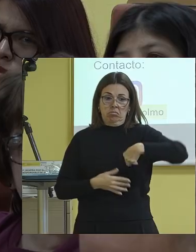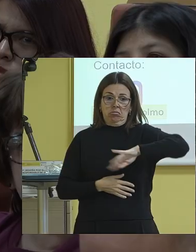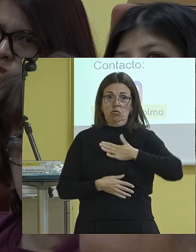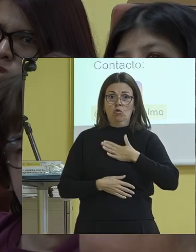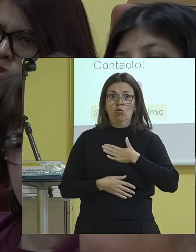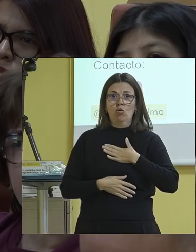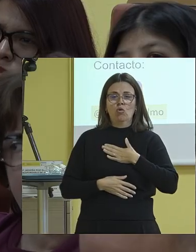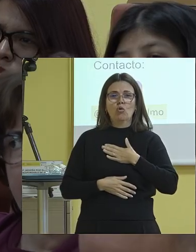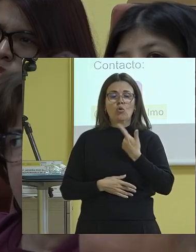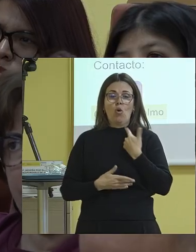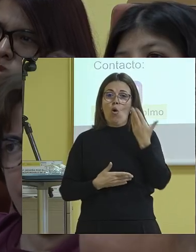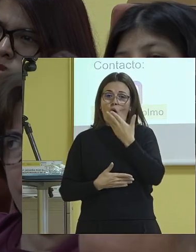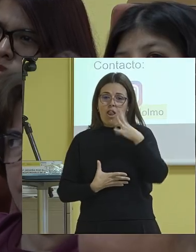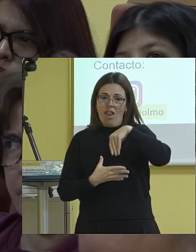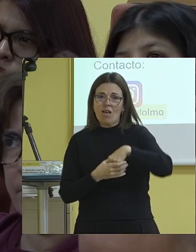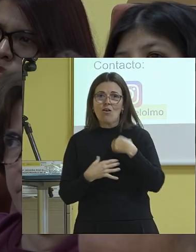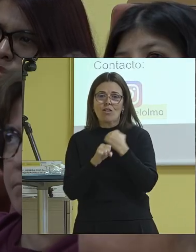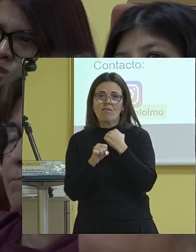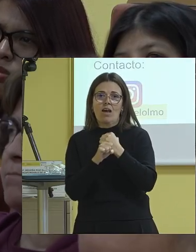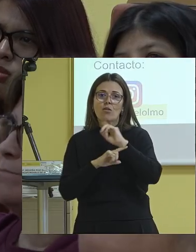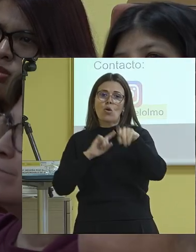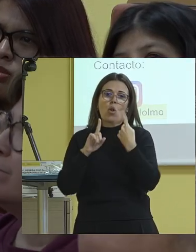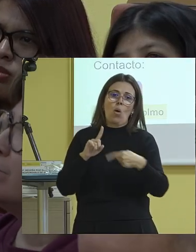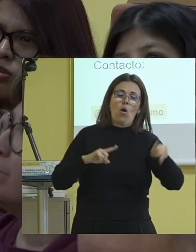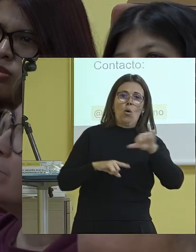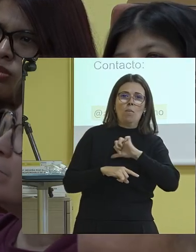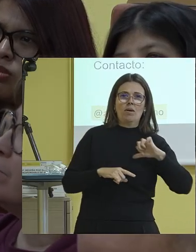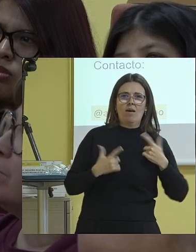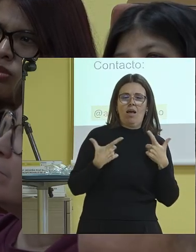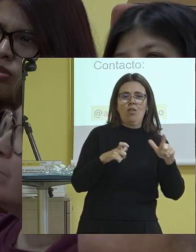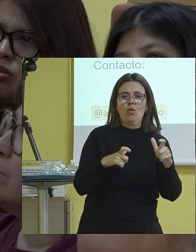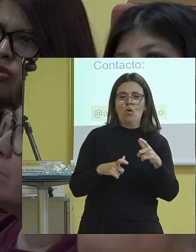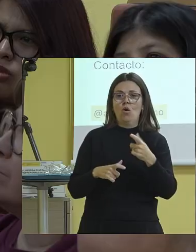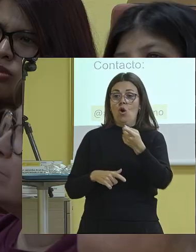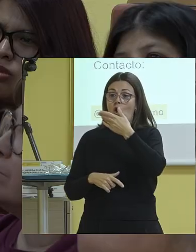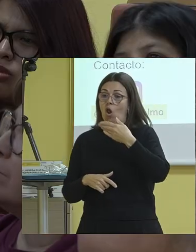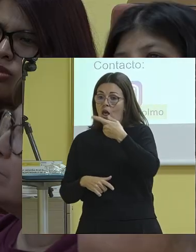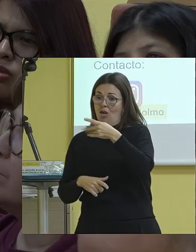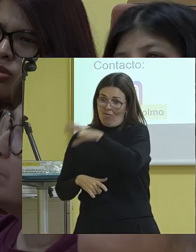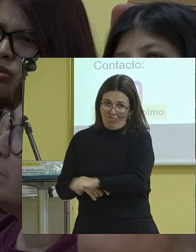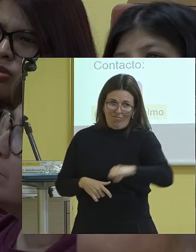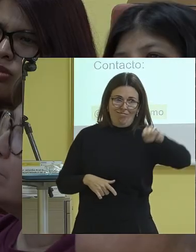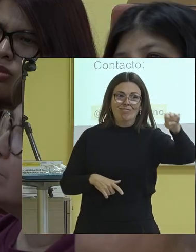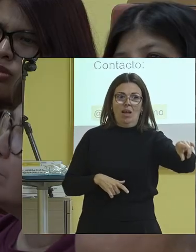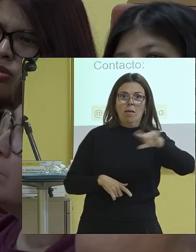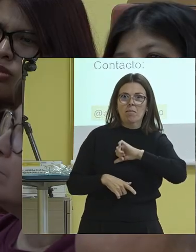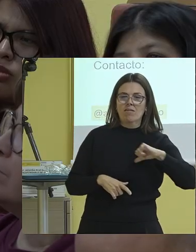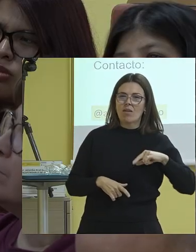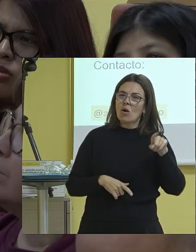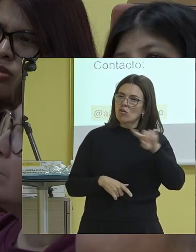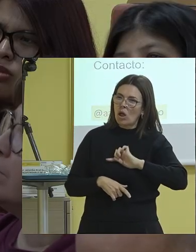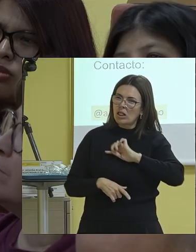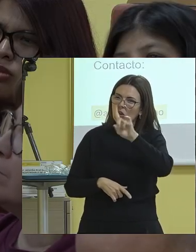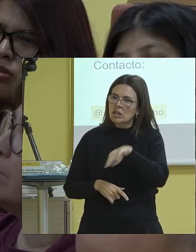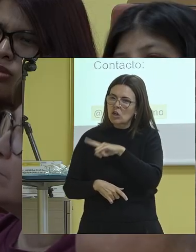eso de que yo esté en un colegio trabajando y luego tenga un gabinete privado y los niños del colegio me les llevo al gabinete privado, ¿es